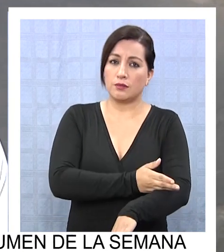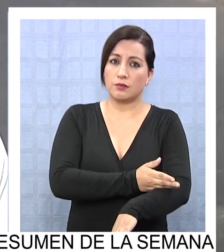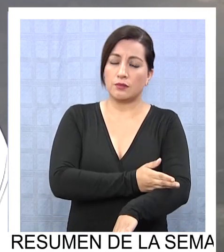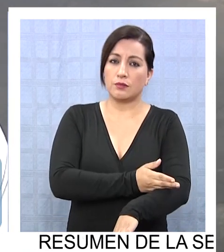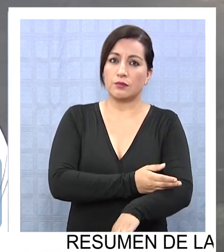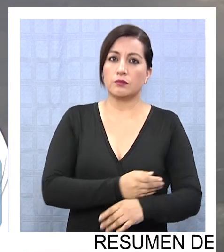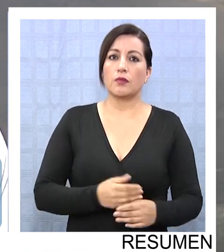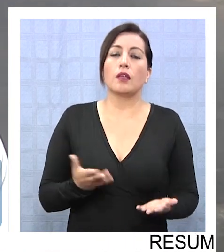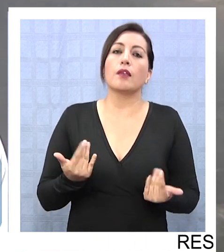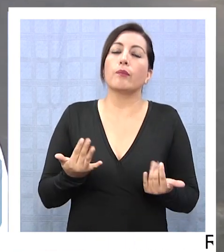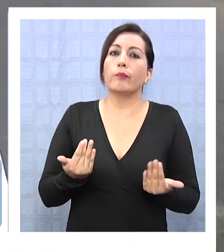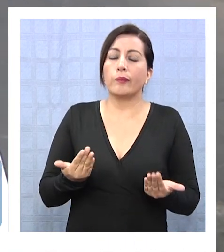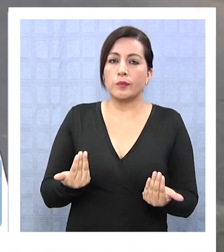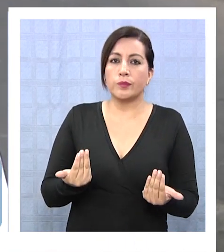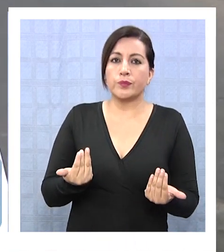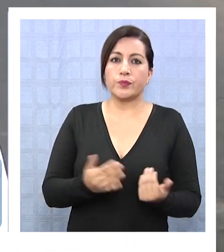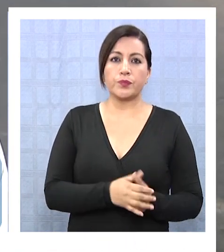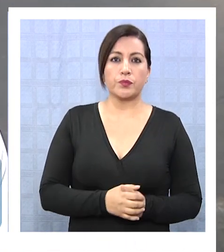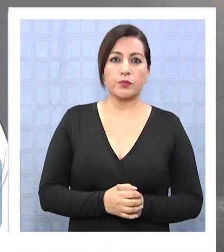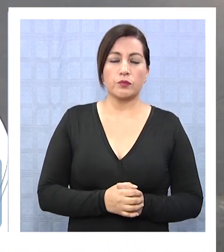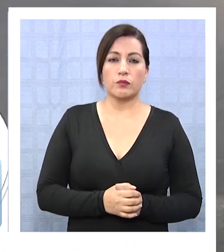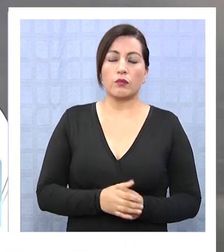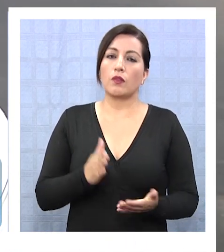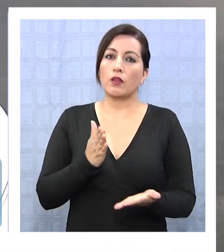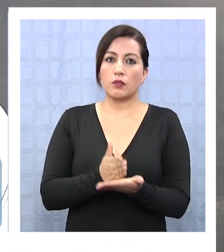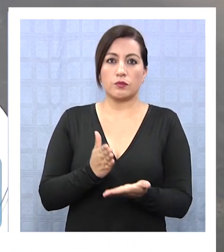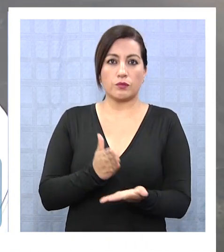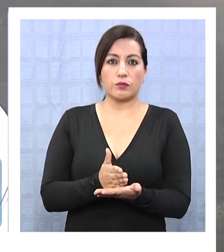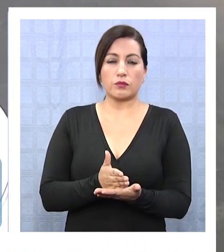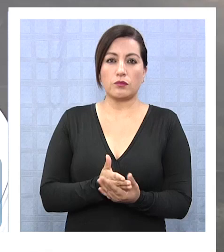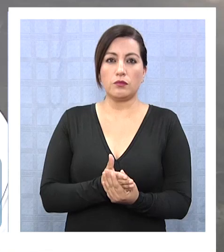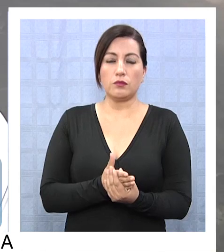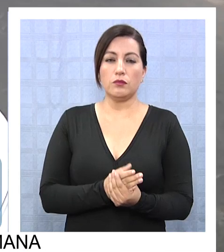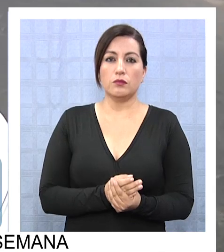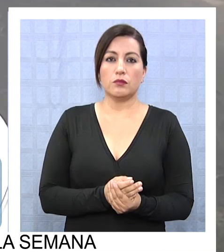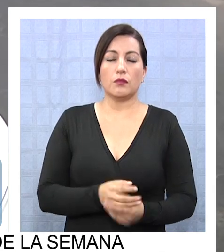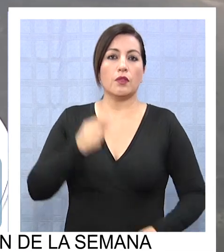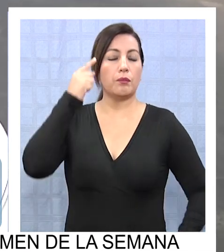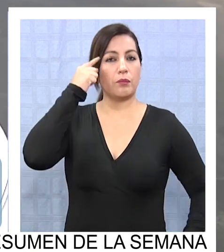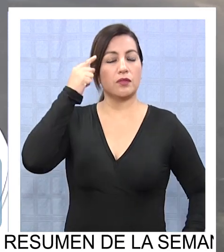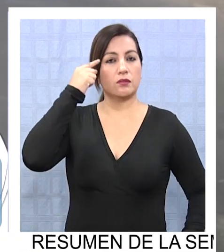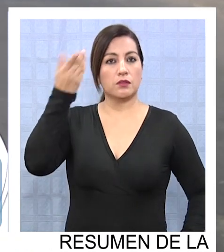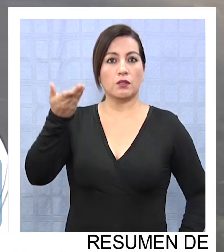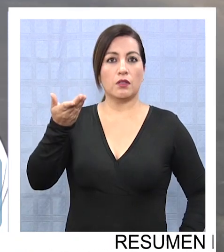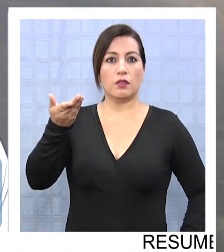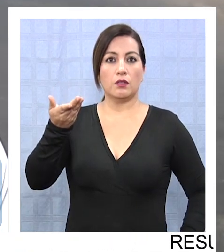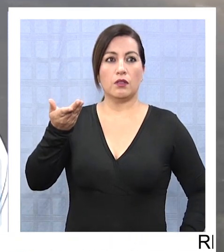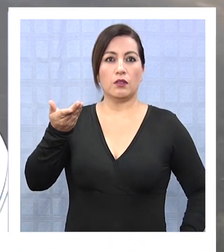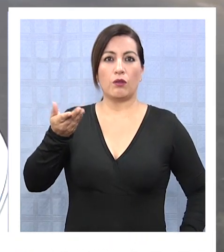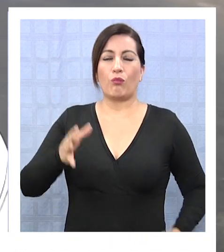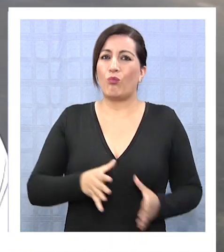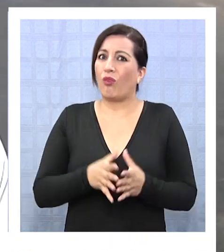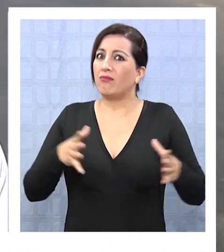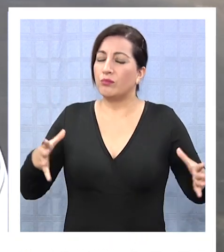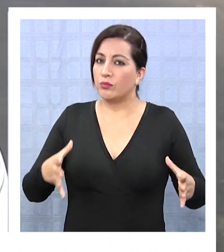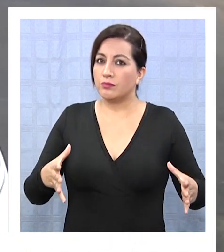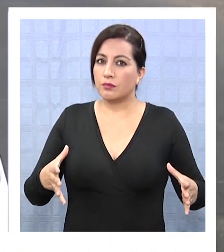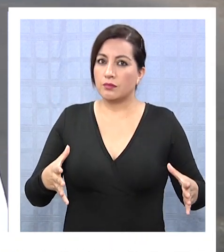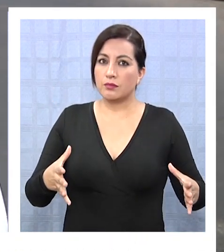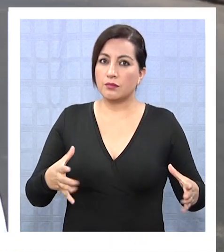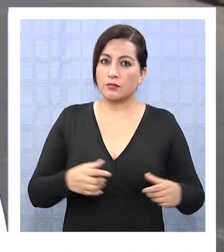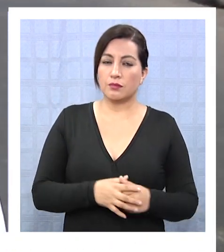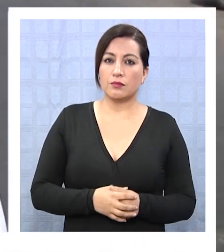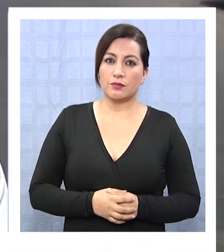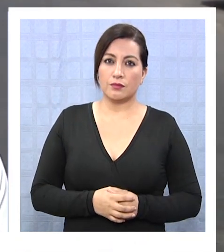instancia, esperamos en algún minuto que el colegio considerara que esta medida represiva era demasiado fuerte